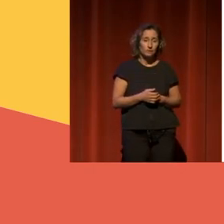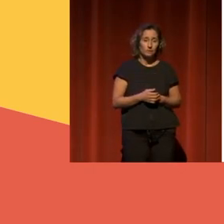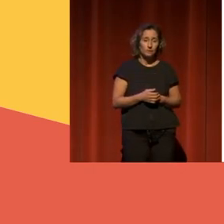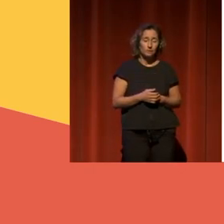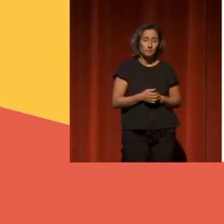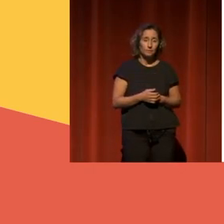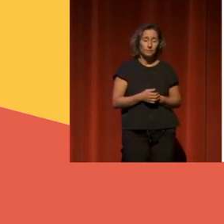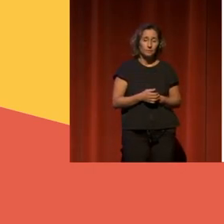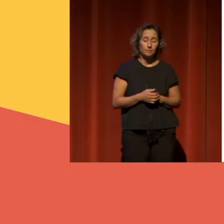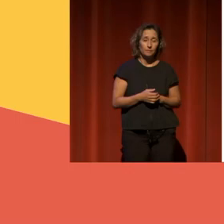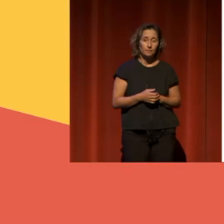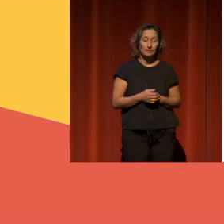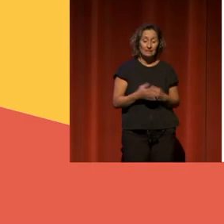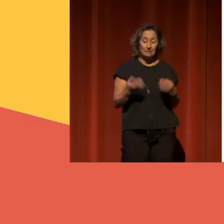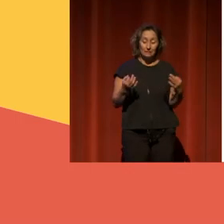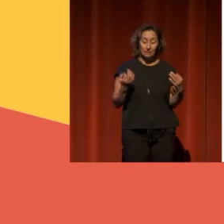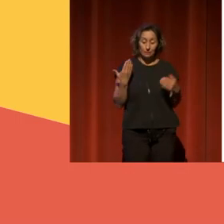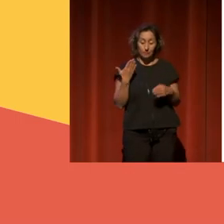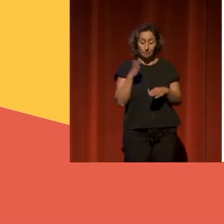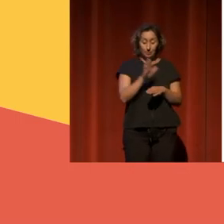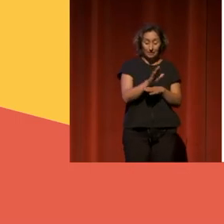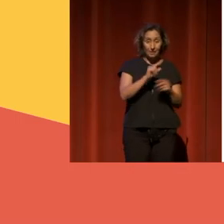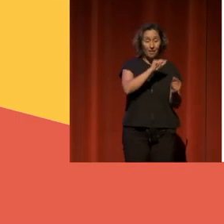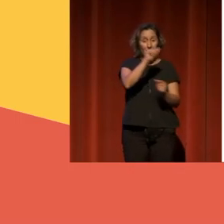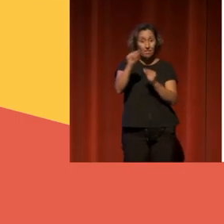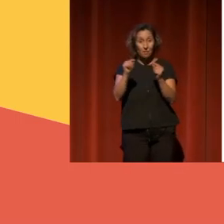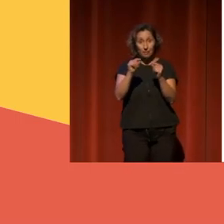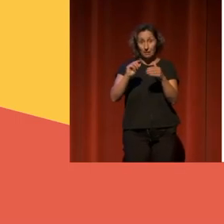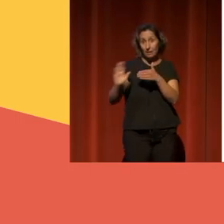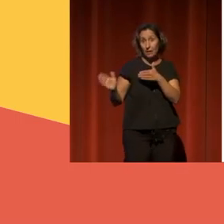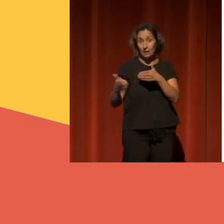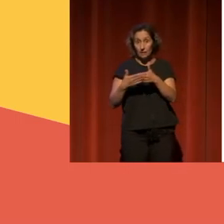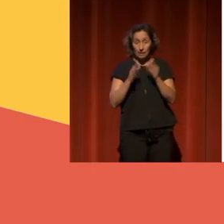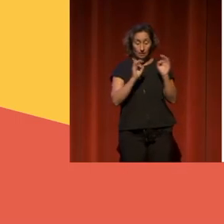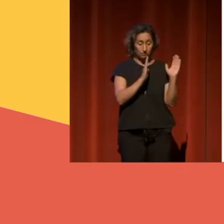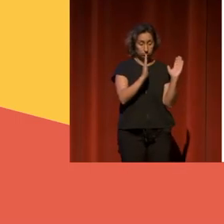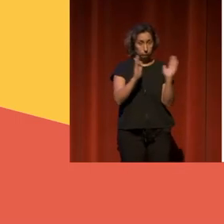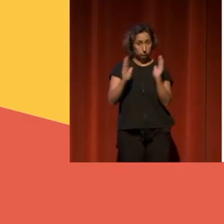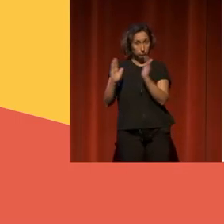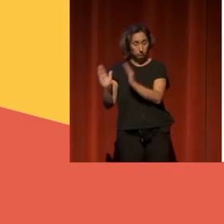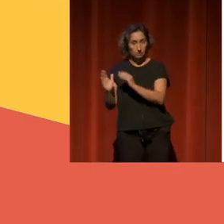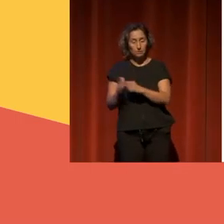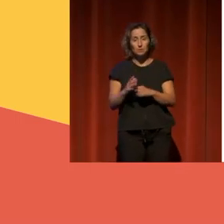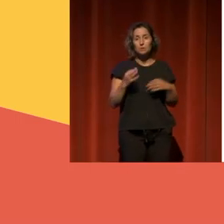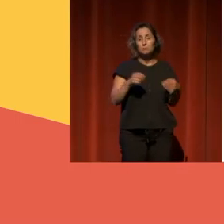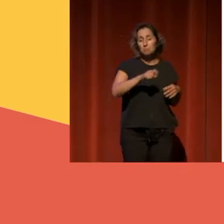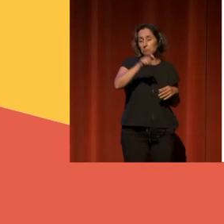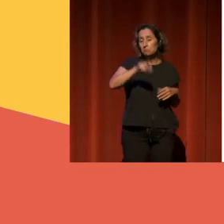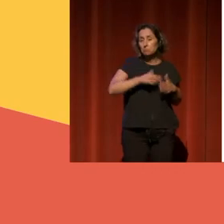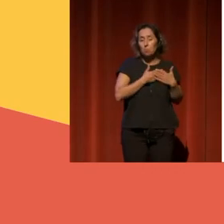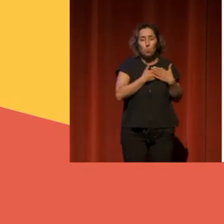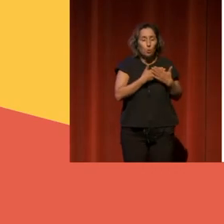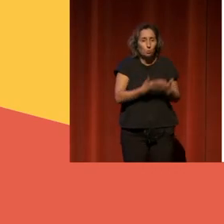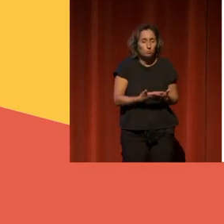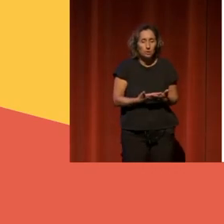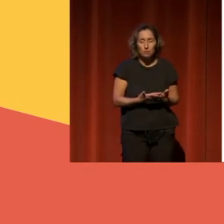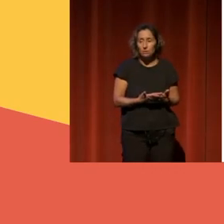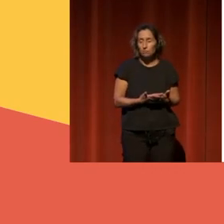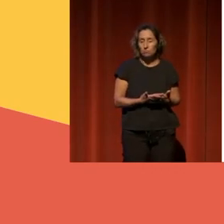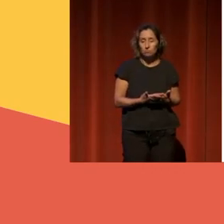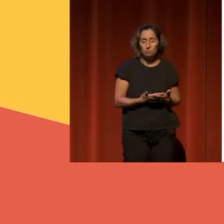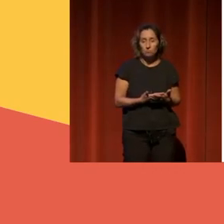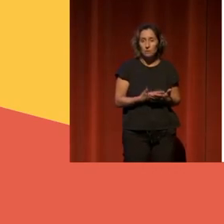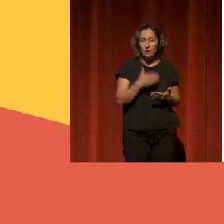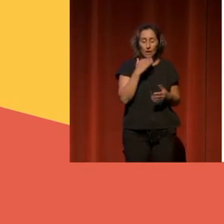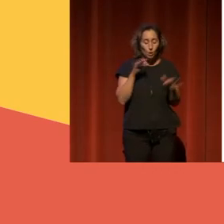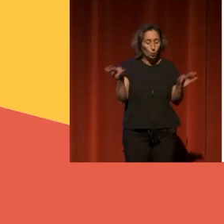lo que se suele seguir es una presentación, un debate y un cierre. Y suele ser voluntario, no hay una especie